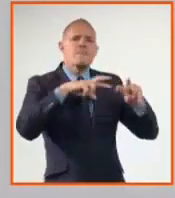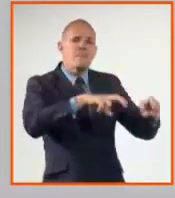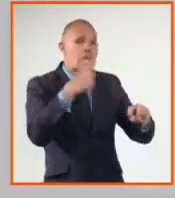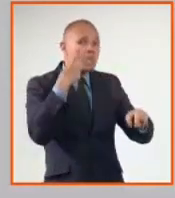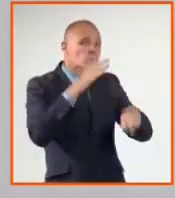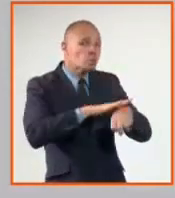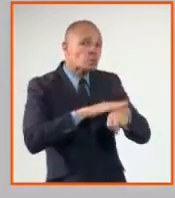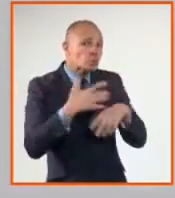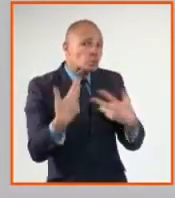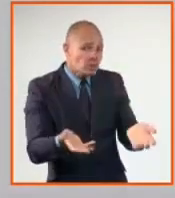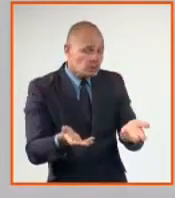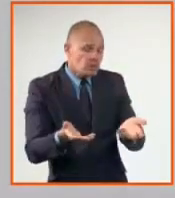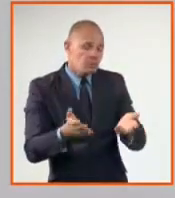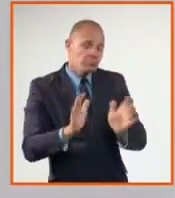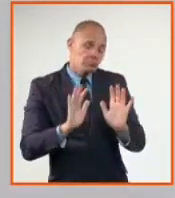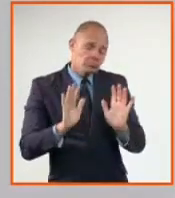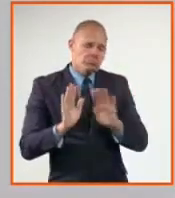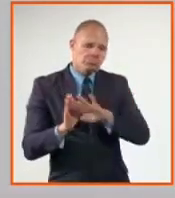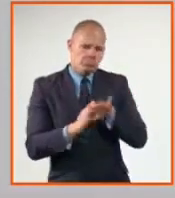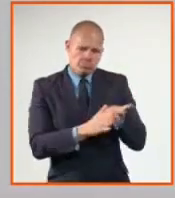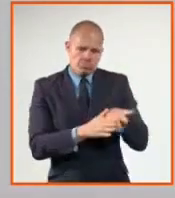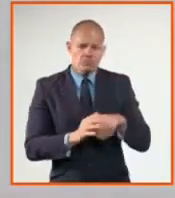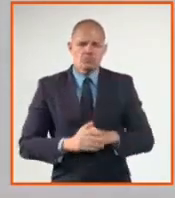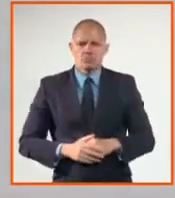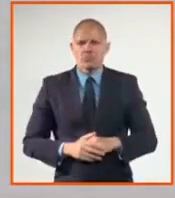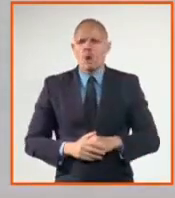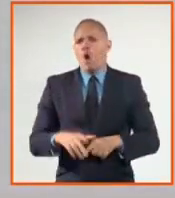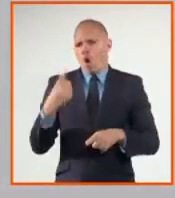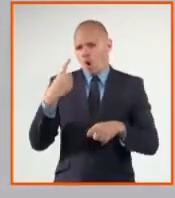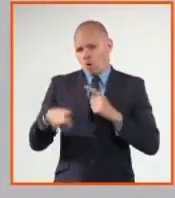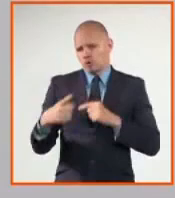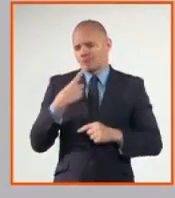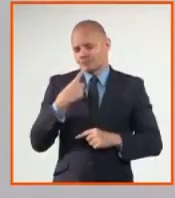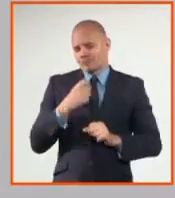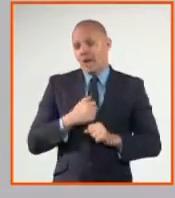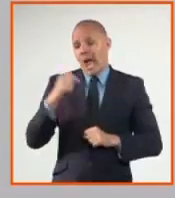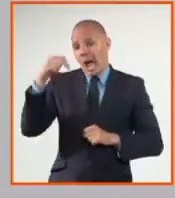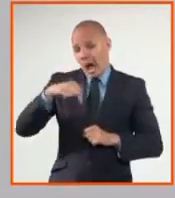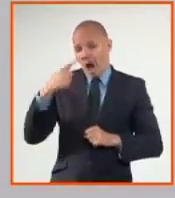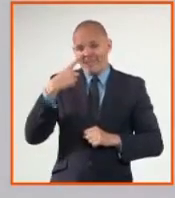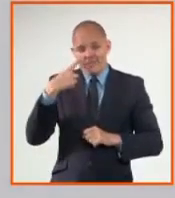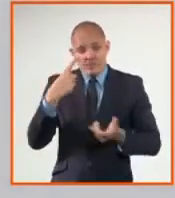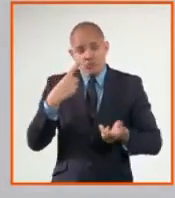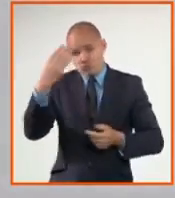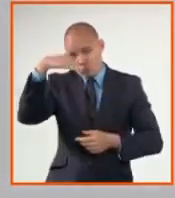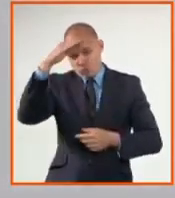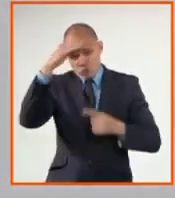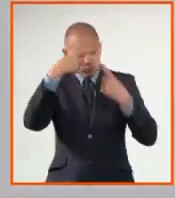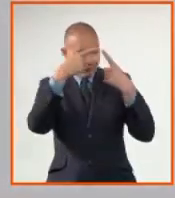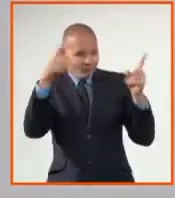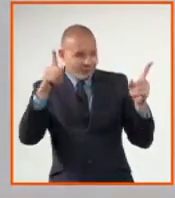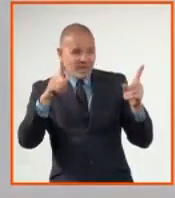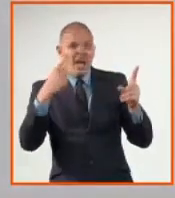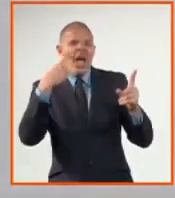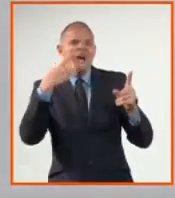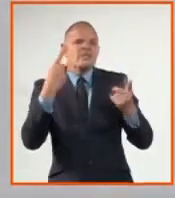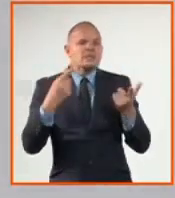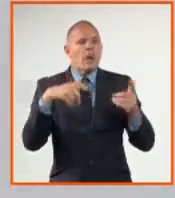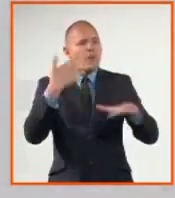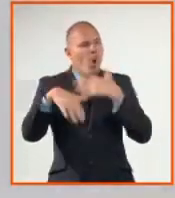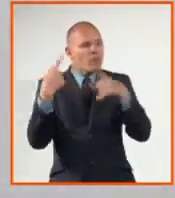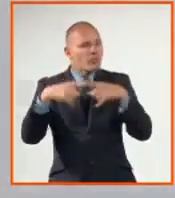yo creo que hay que decir también que la situación que tenemos hoy en el contexto global como tu bien que has referido